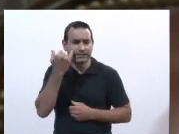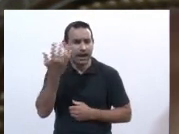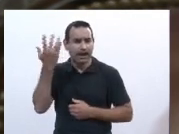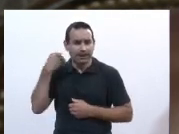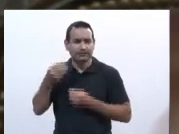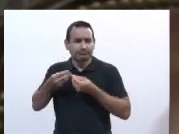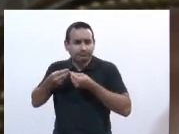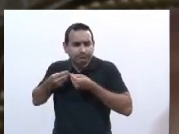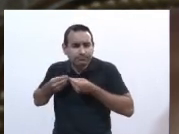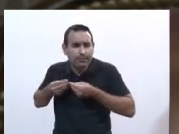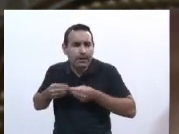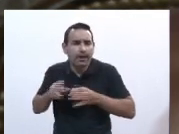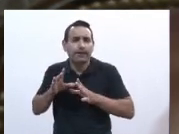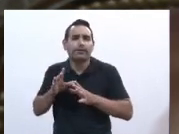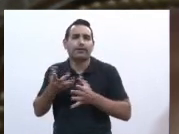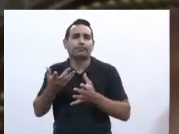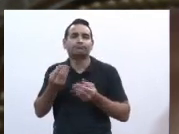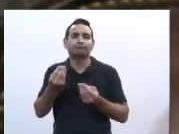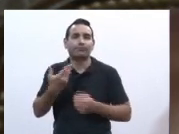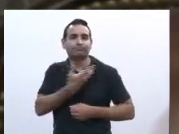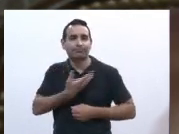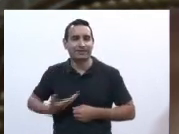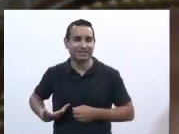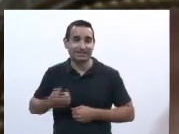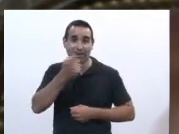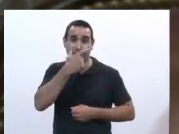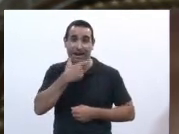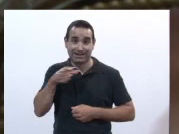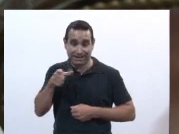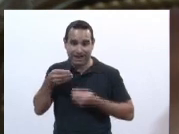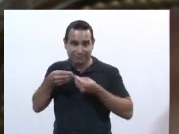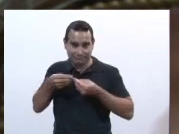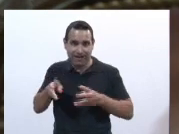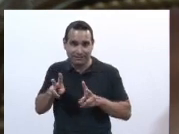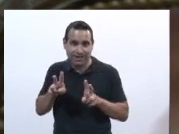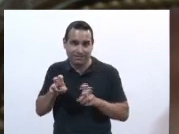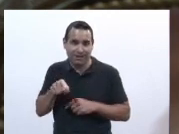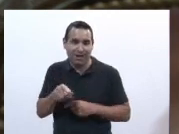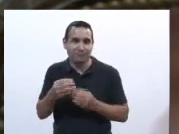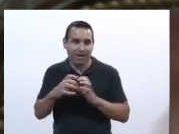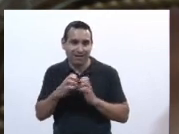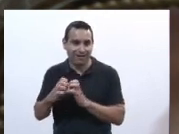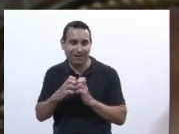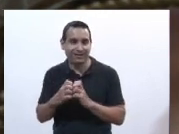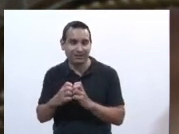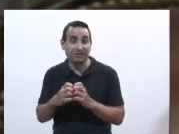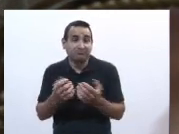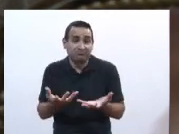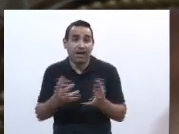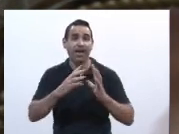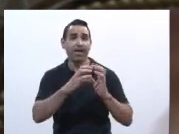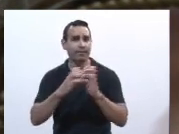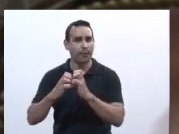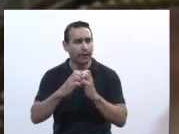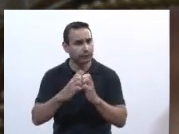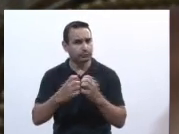generar en la presidencia de Mauricio Macri, porque los debates tan